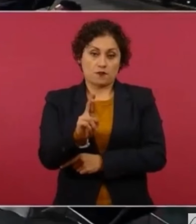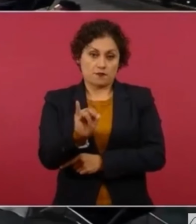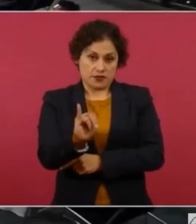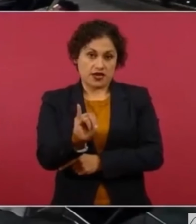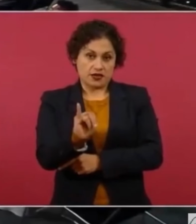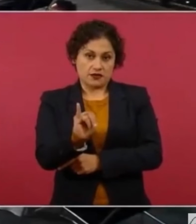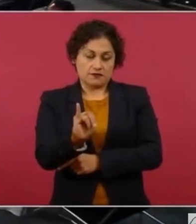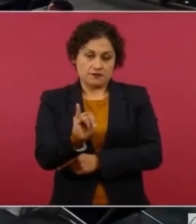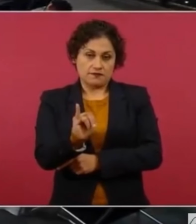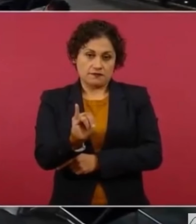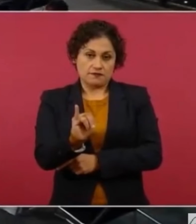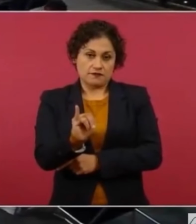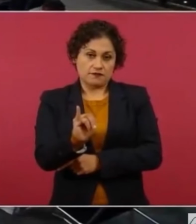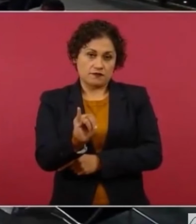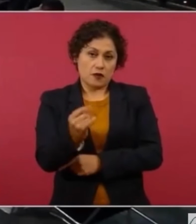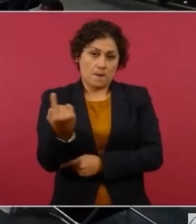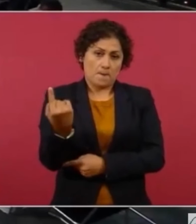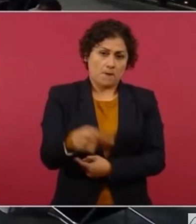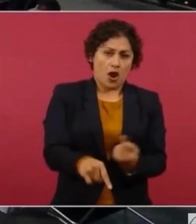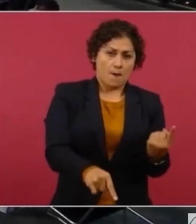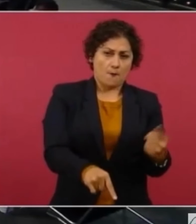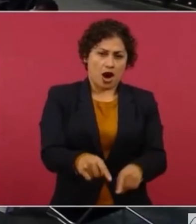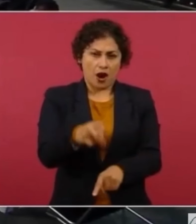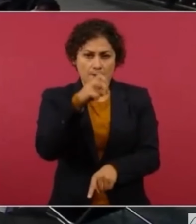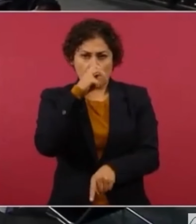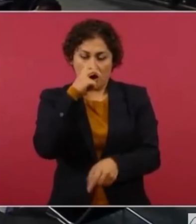era la dictadura perfecta.